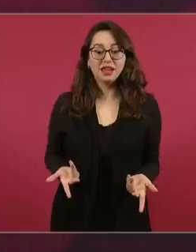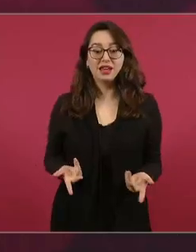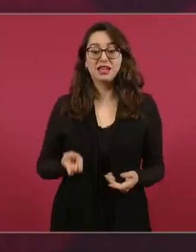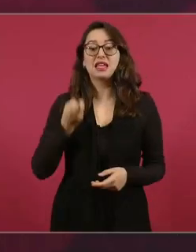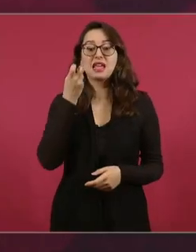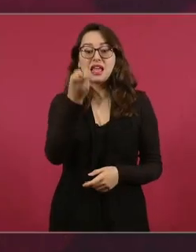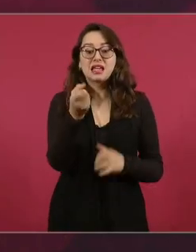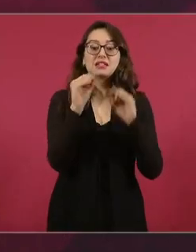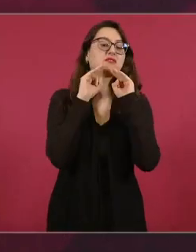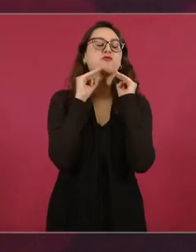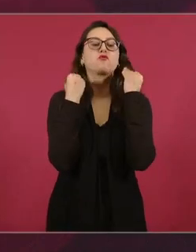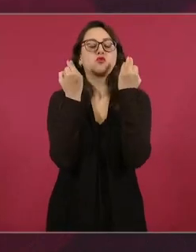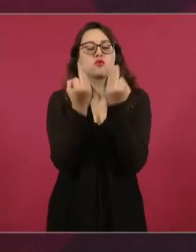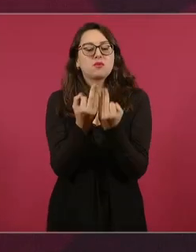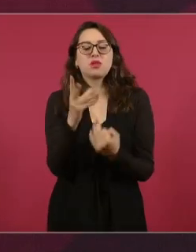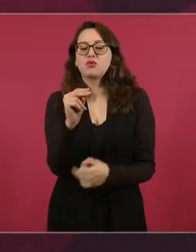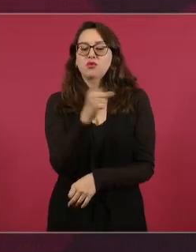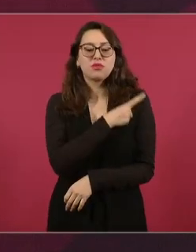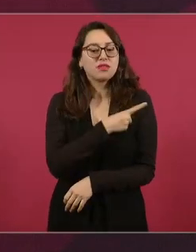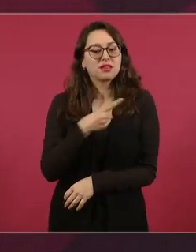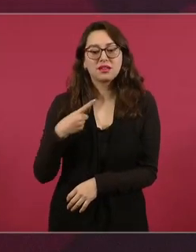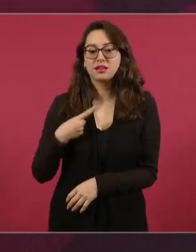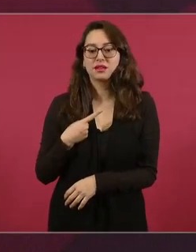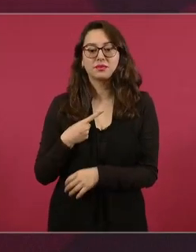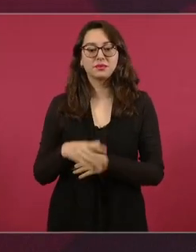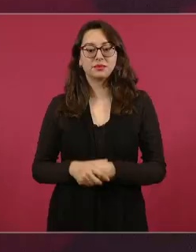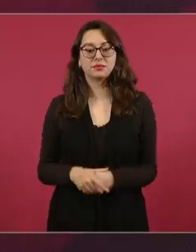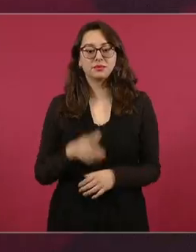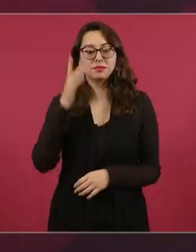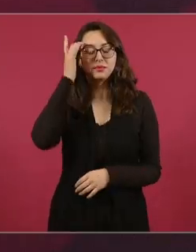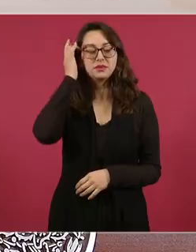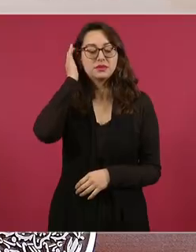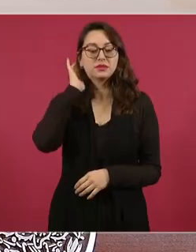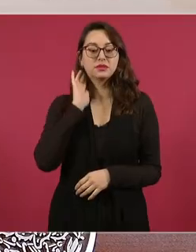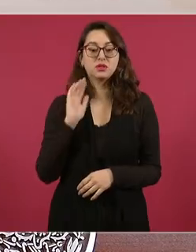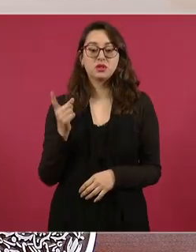solventado de manera inmoral,